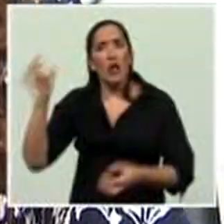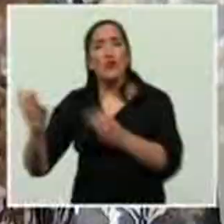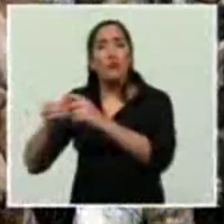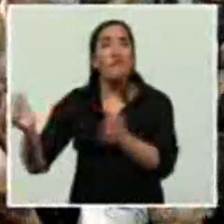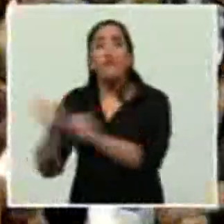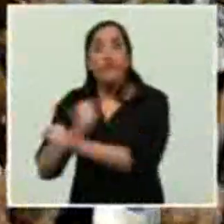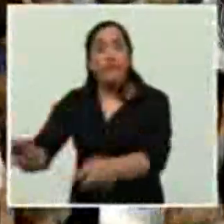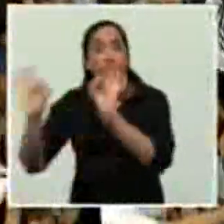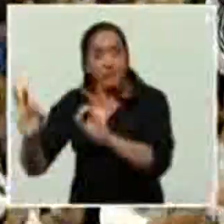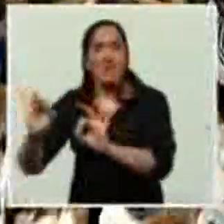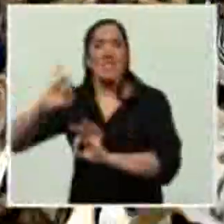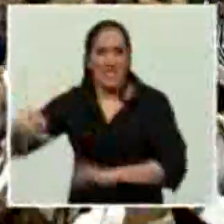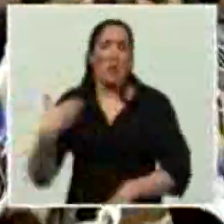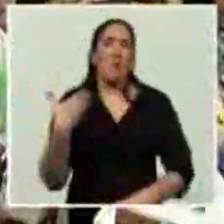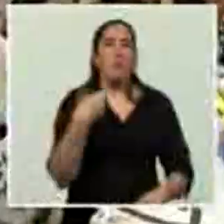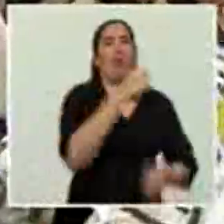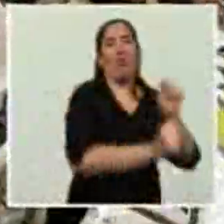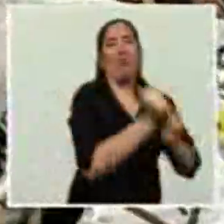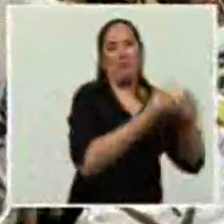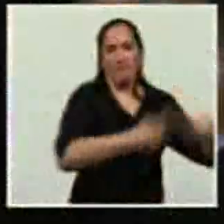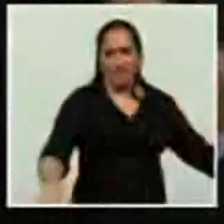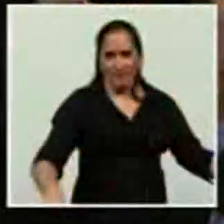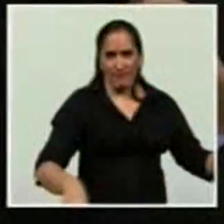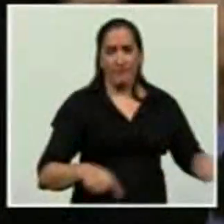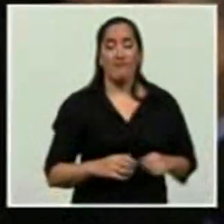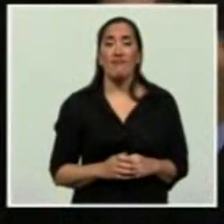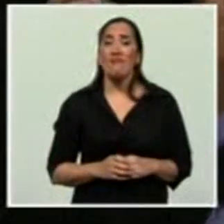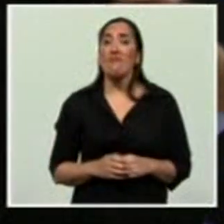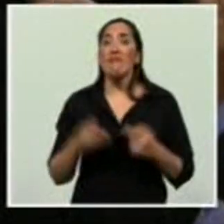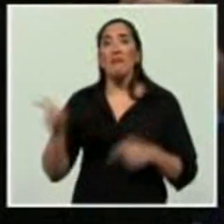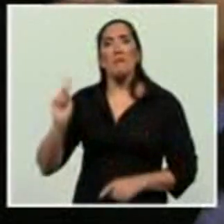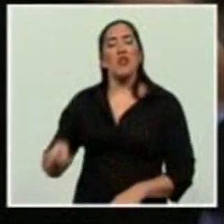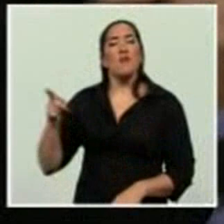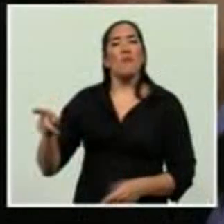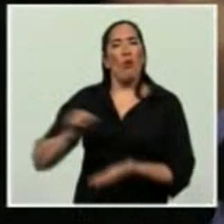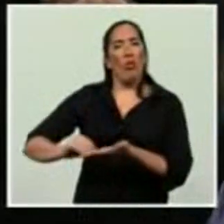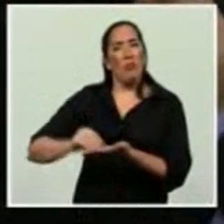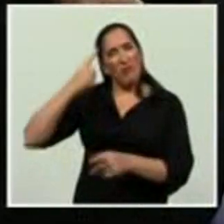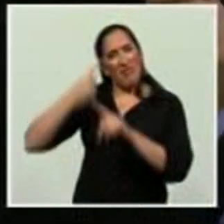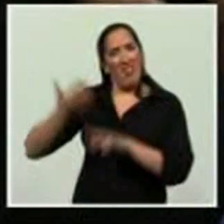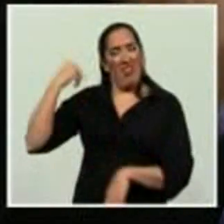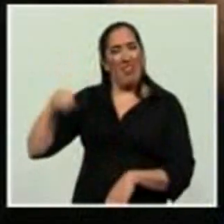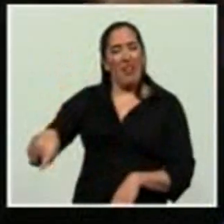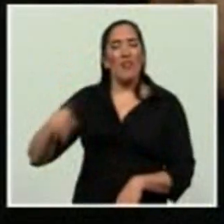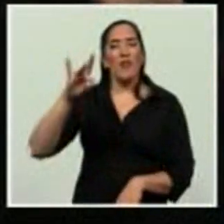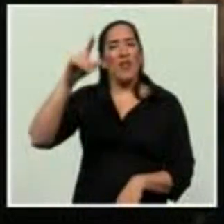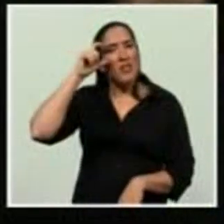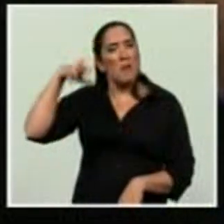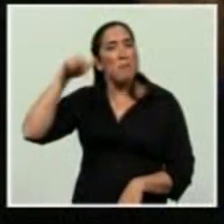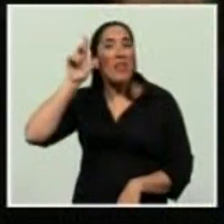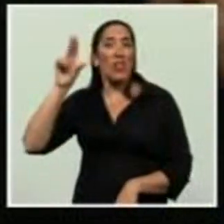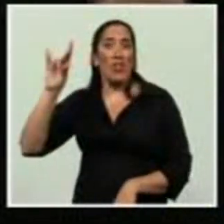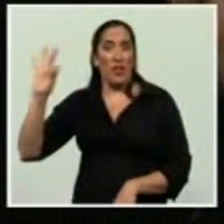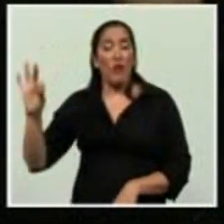corres es una iniciativa del diputado de Pedro que fue sancionada por el